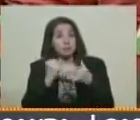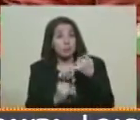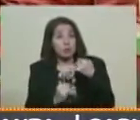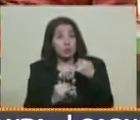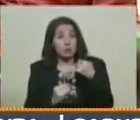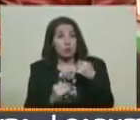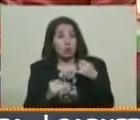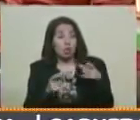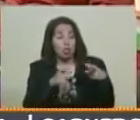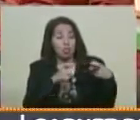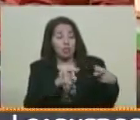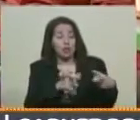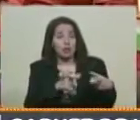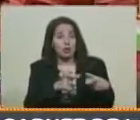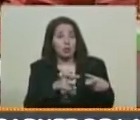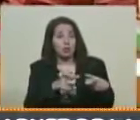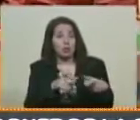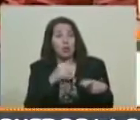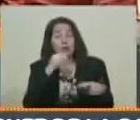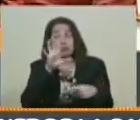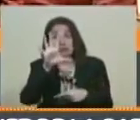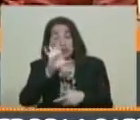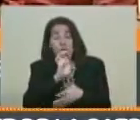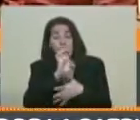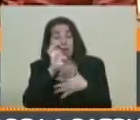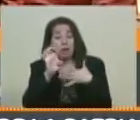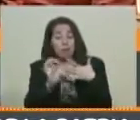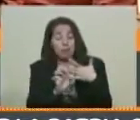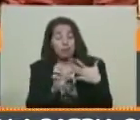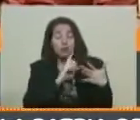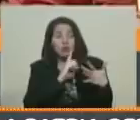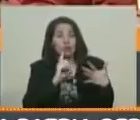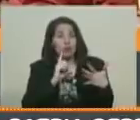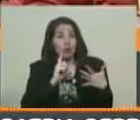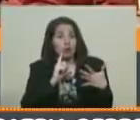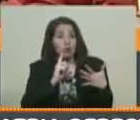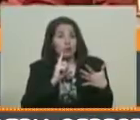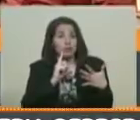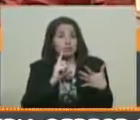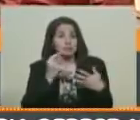disco titulado Quinto Elemento, que inclusive fue uno de los que